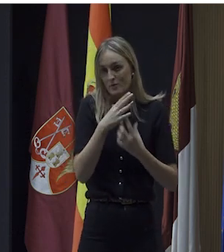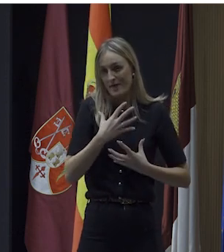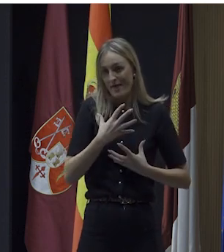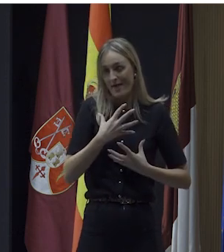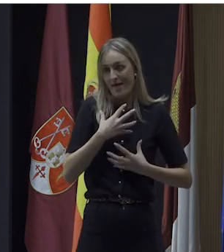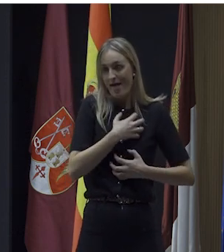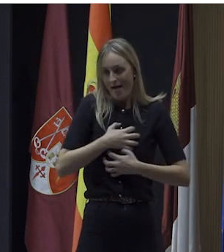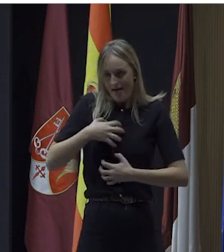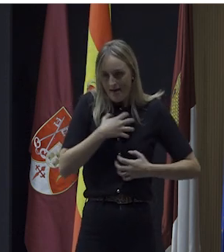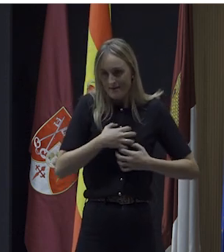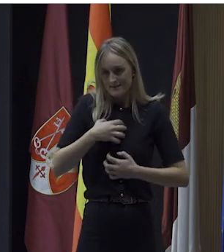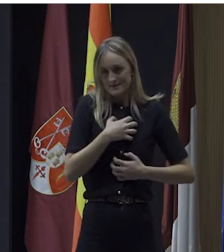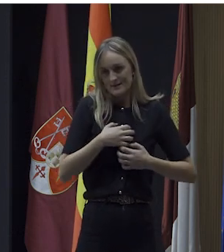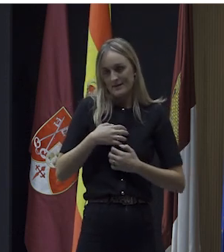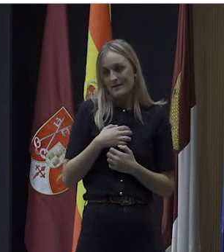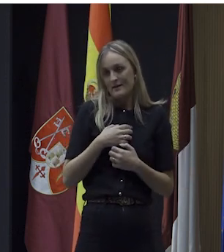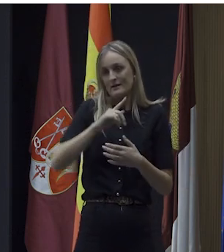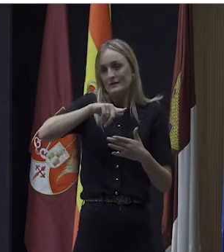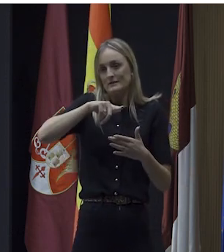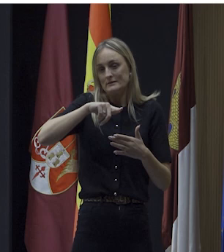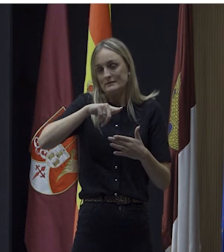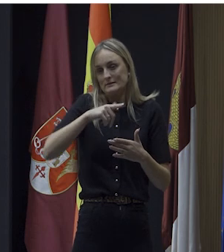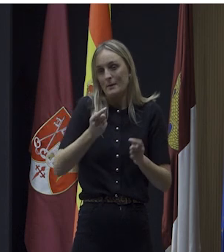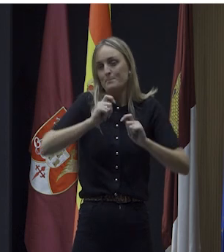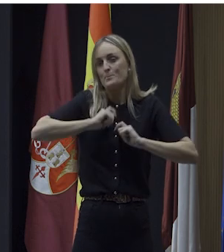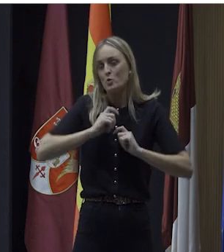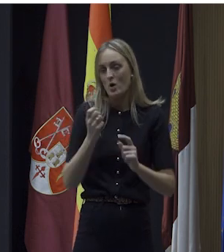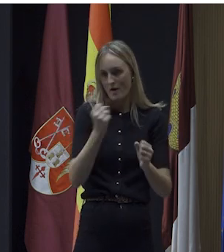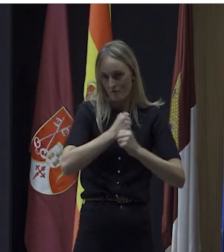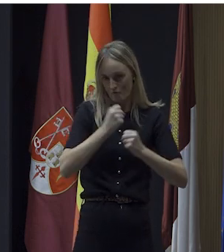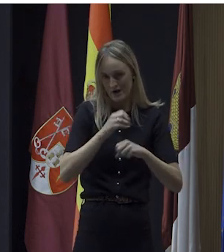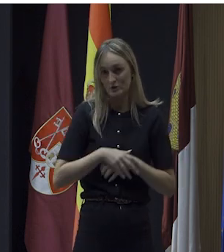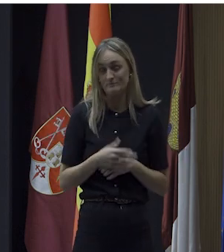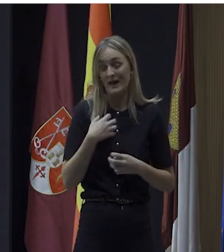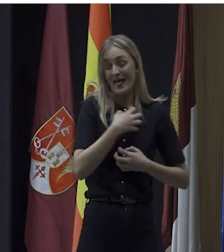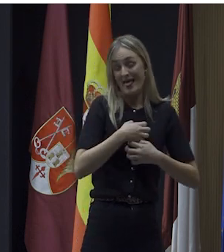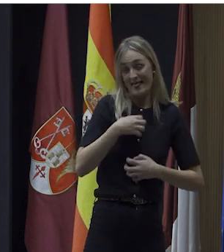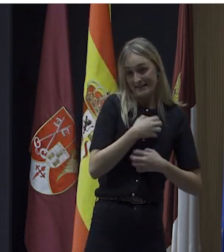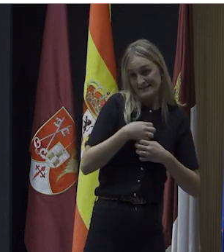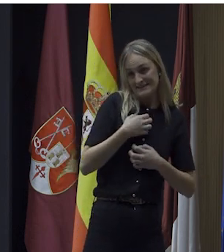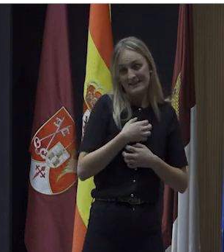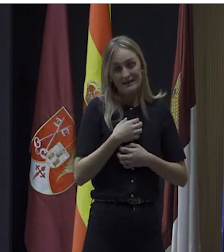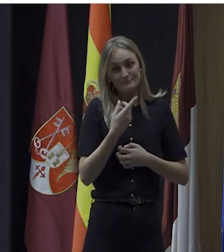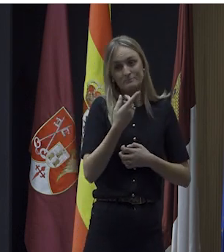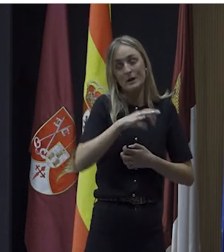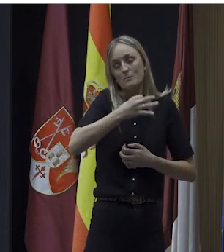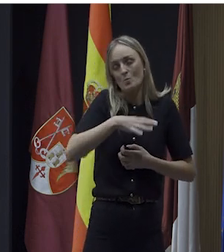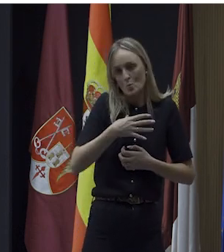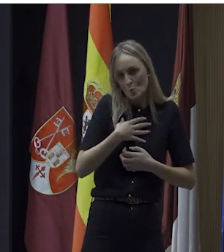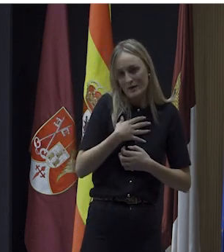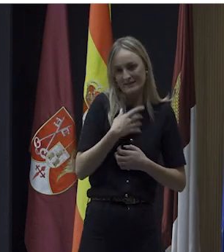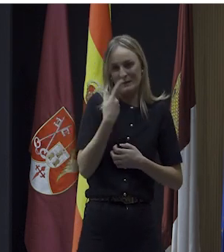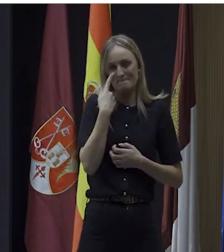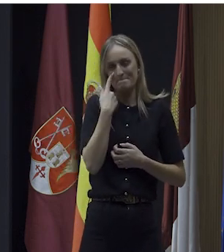La ansiedad se puede confundir con un infarto, porque da unos síntomas que pueden ser indistinguibles, ¿vale? Entonces hay que